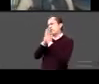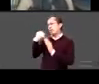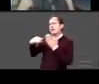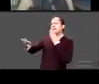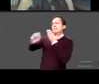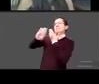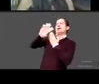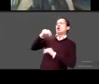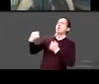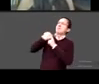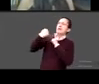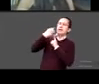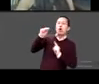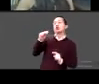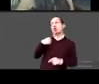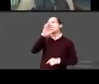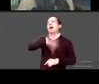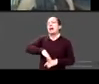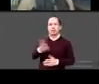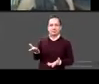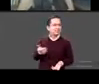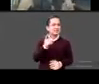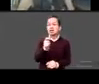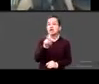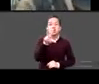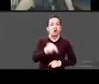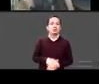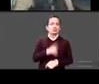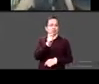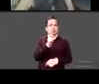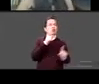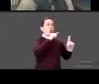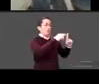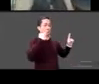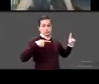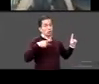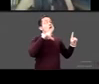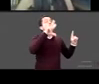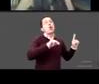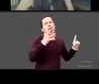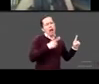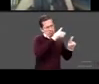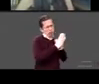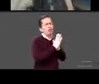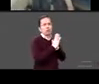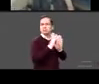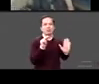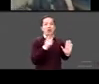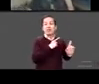abstención, la carga está en que la persona intente dejar de hacerlo cuando tiene que estar prohibido. Y lo que nos dice la